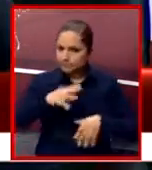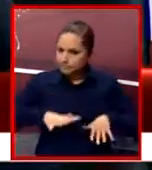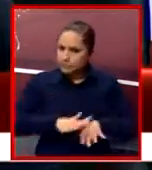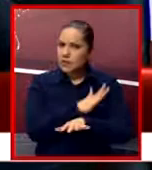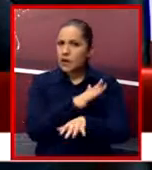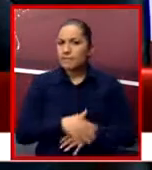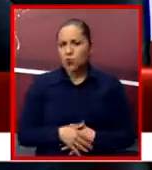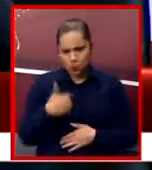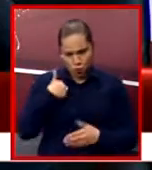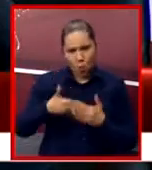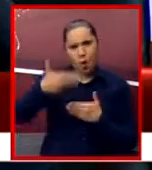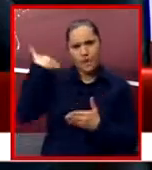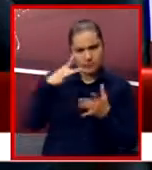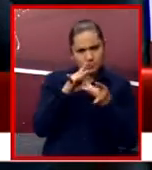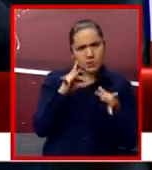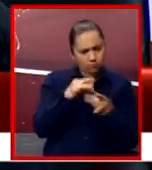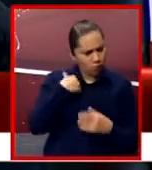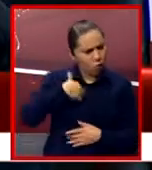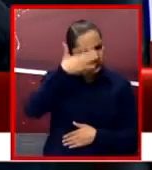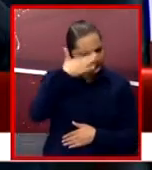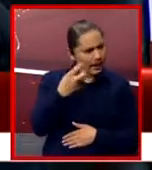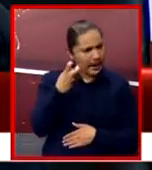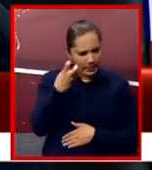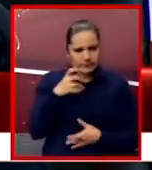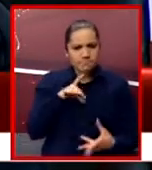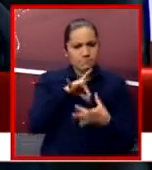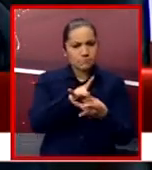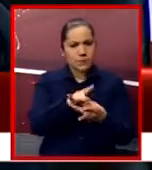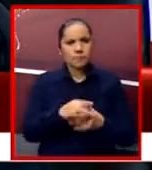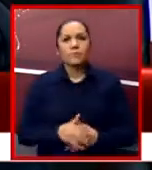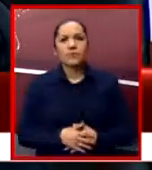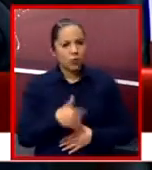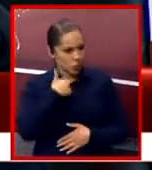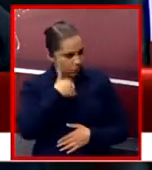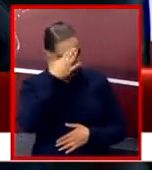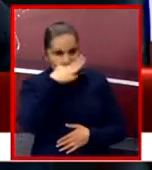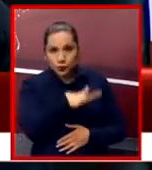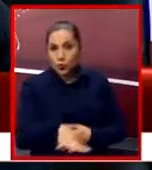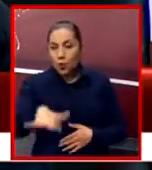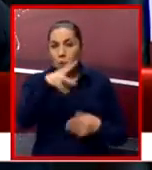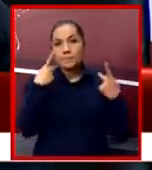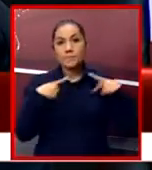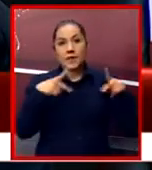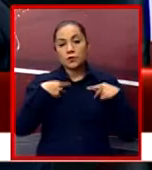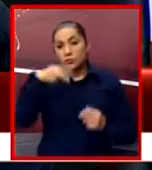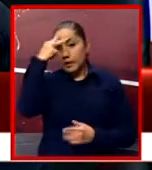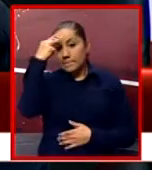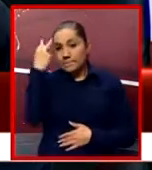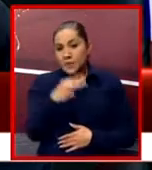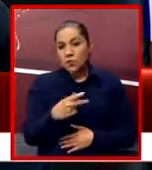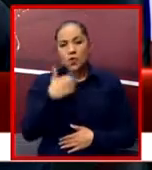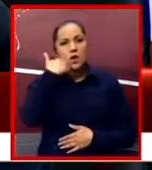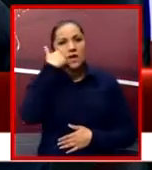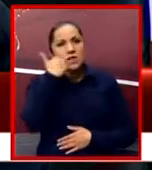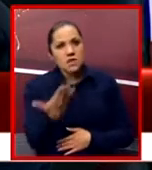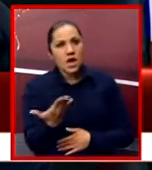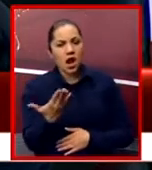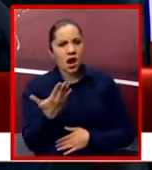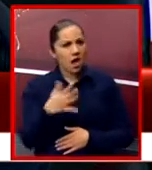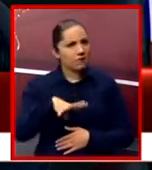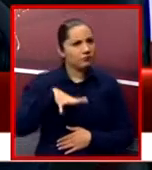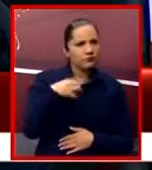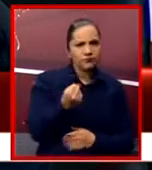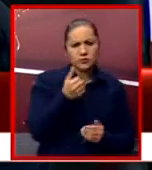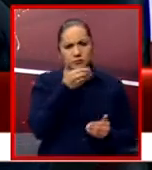Tenemos mucha confianza en México, en el México que se levanta, en el México que tiene grandes